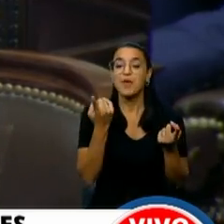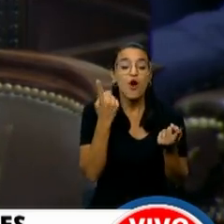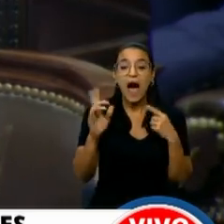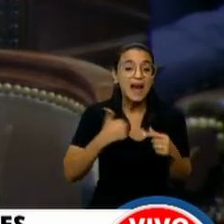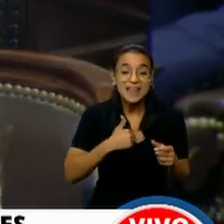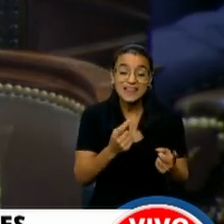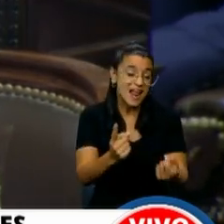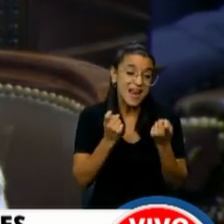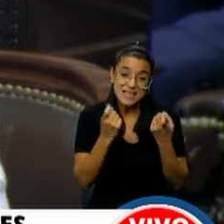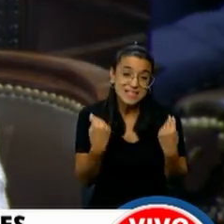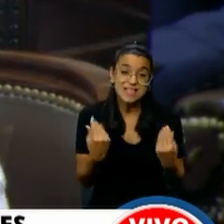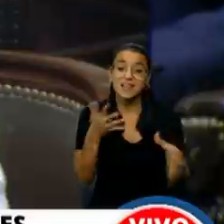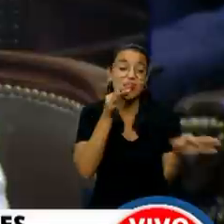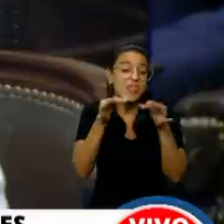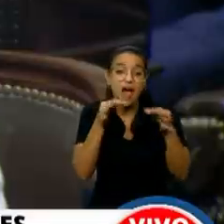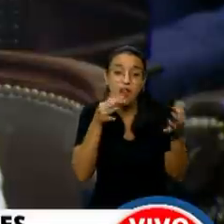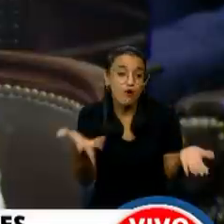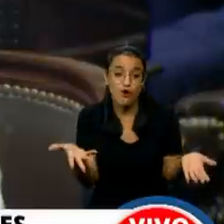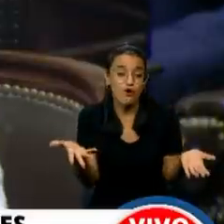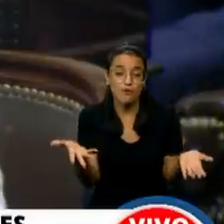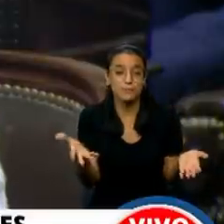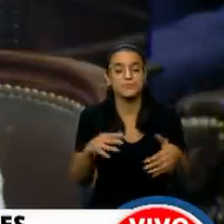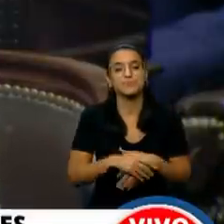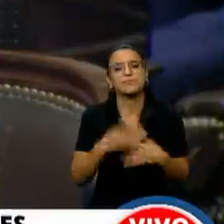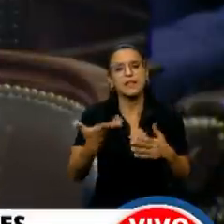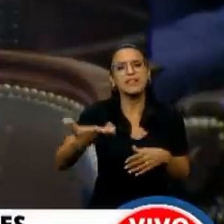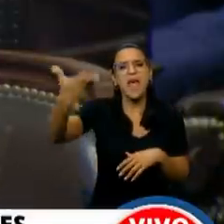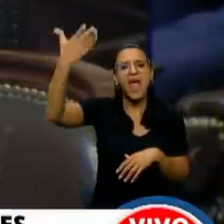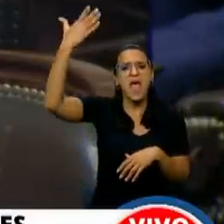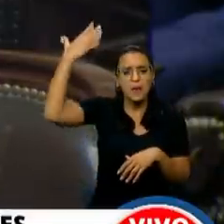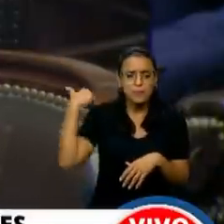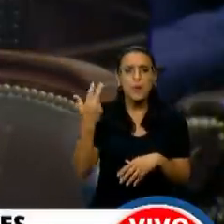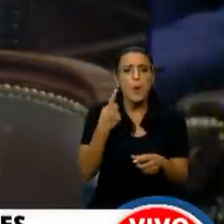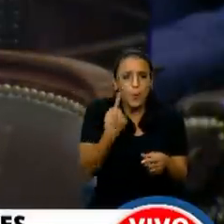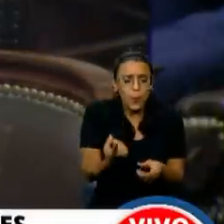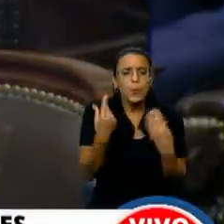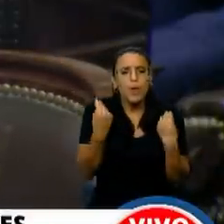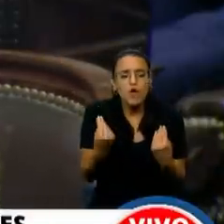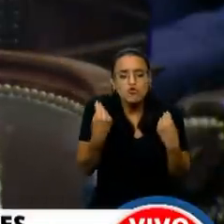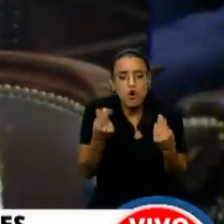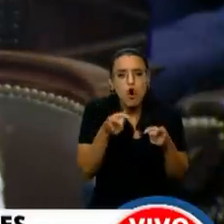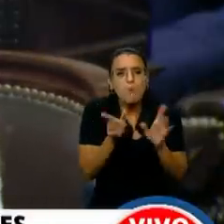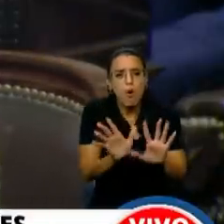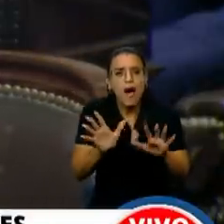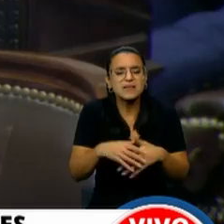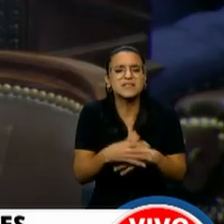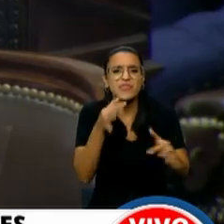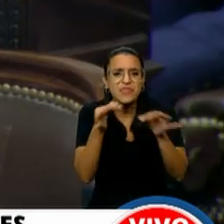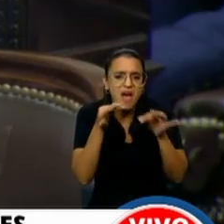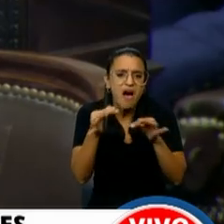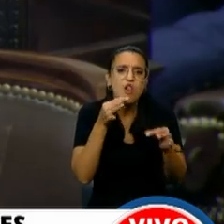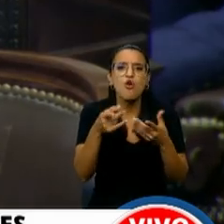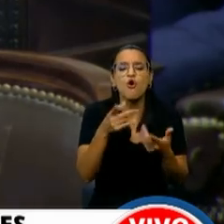necesita es diálogo desde hace mucho tiempo que se viene viendo como esta práctica ha ido